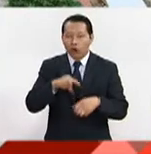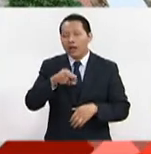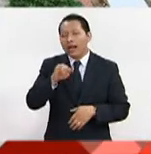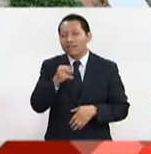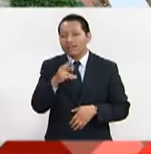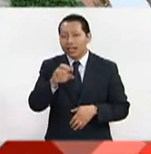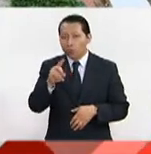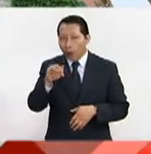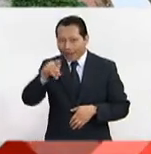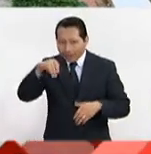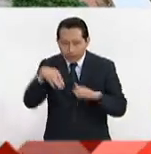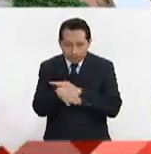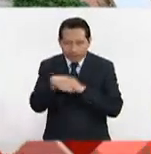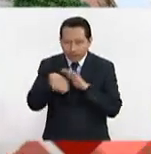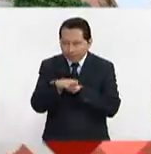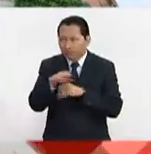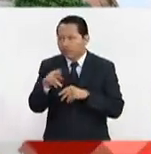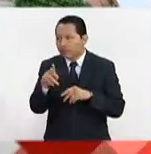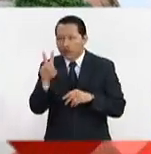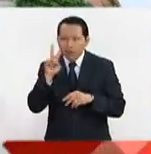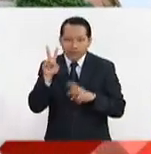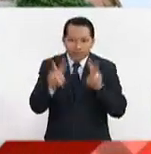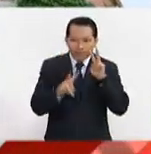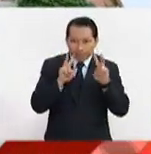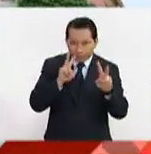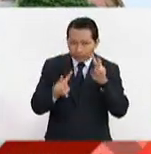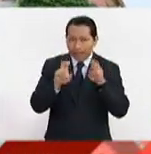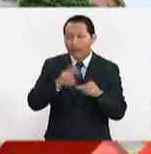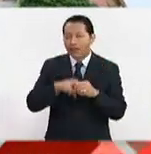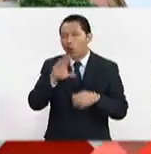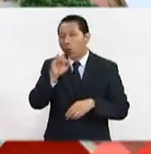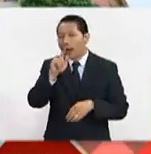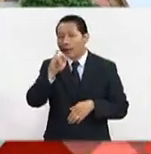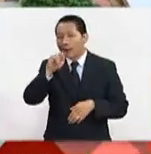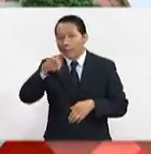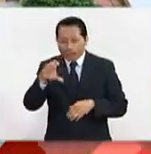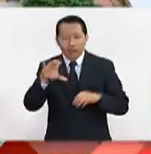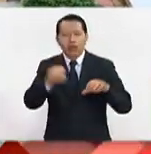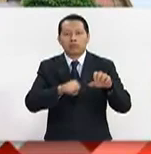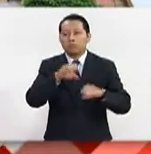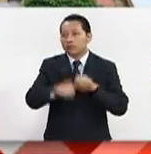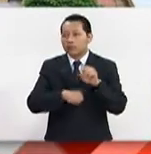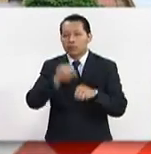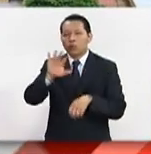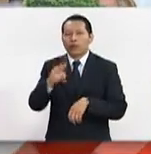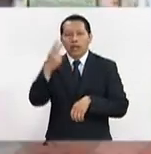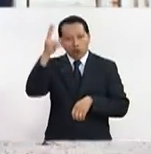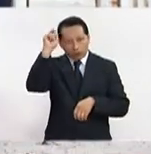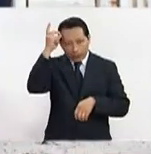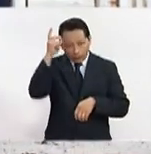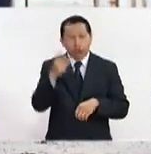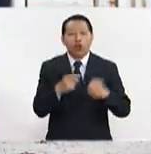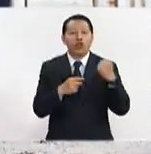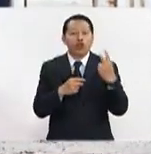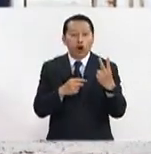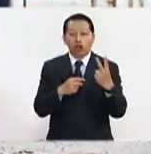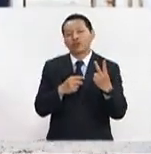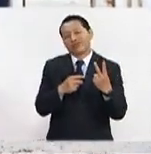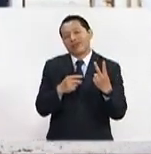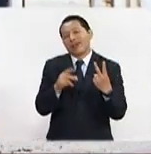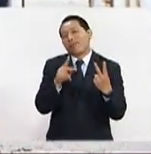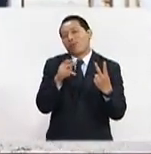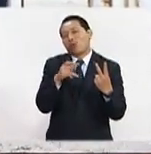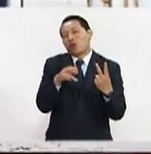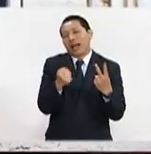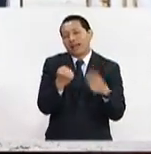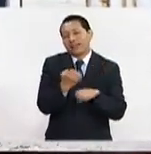Duarte. En el inmueble ubicado en el municipio de Coatepec, fueron incautados 52 caballos, dos de ellos pura sangre,